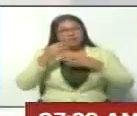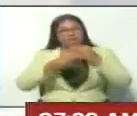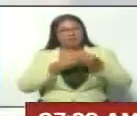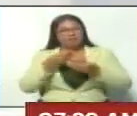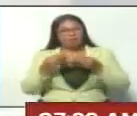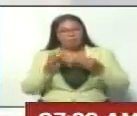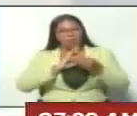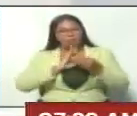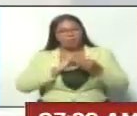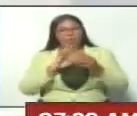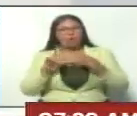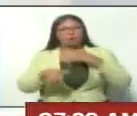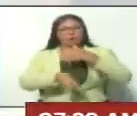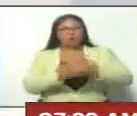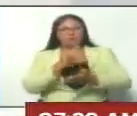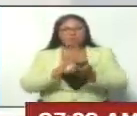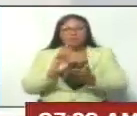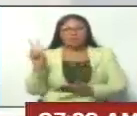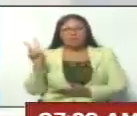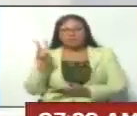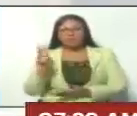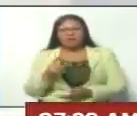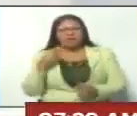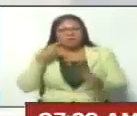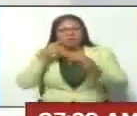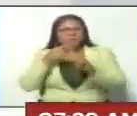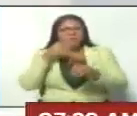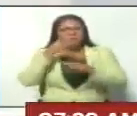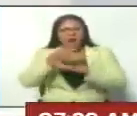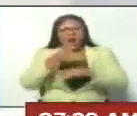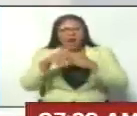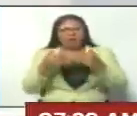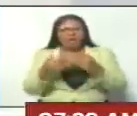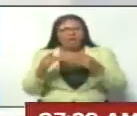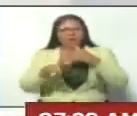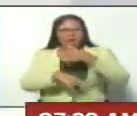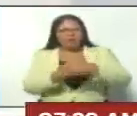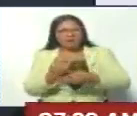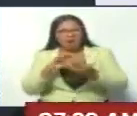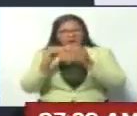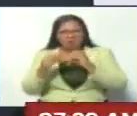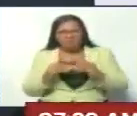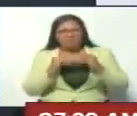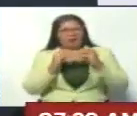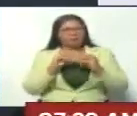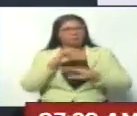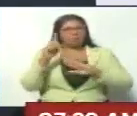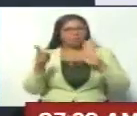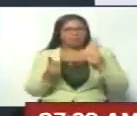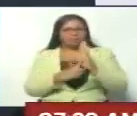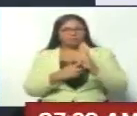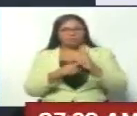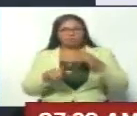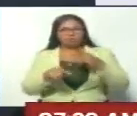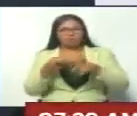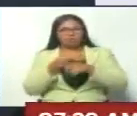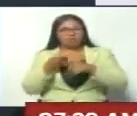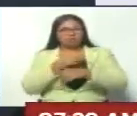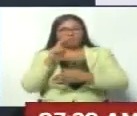del contexto de la Universidad Central de Venezuela, se lleva a la universidad y es restaurada uh-huh por el gobierno